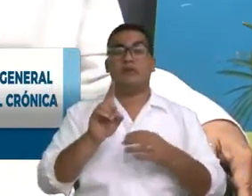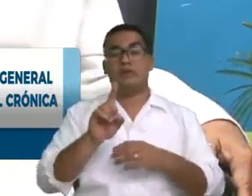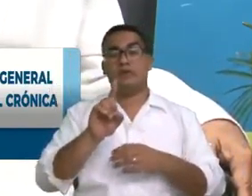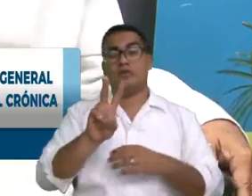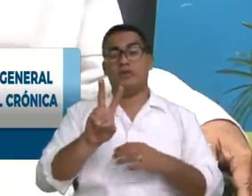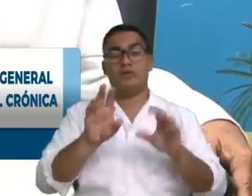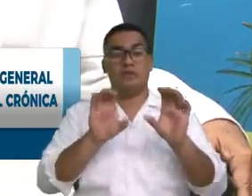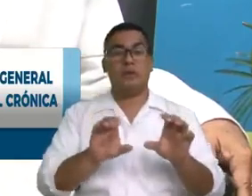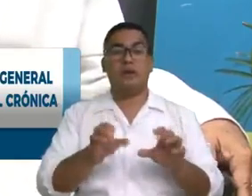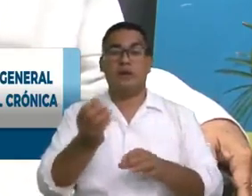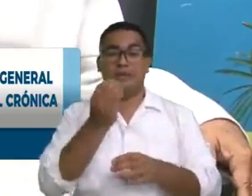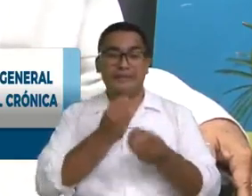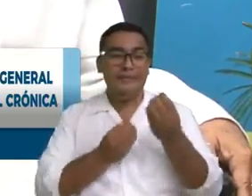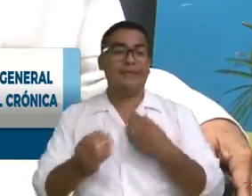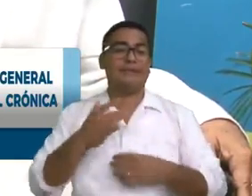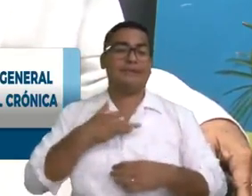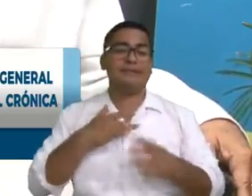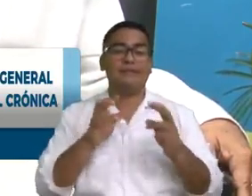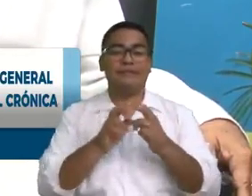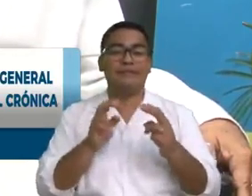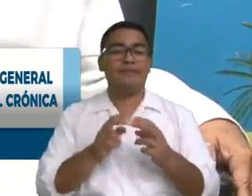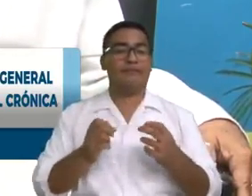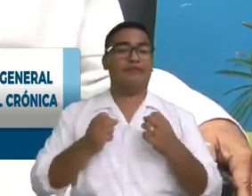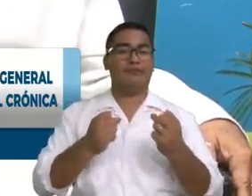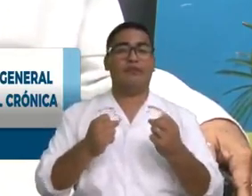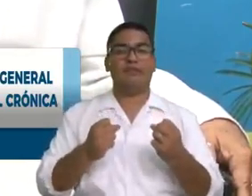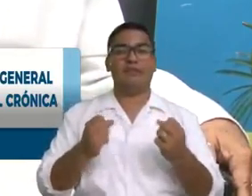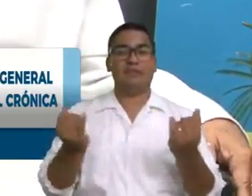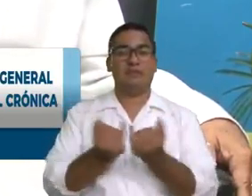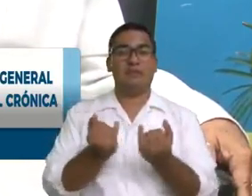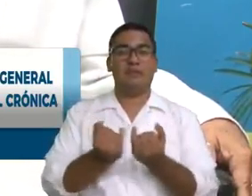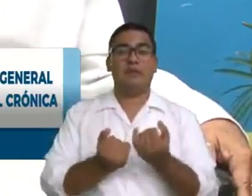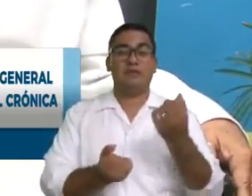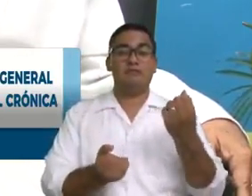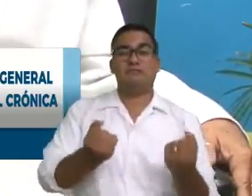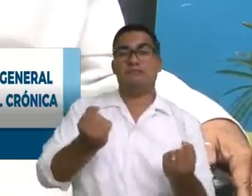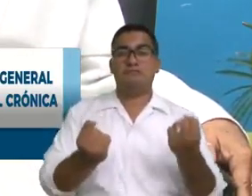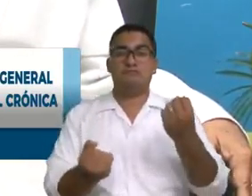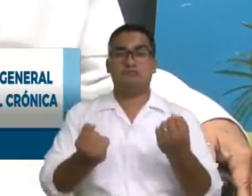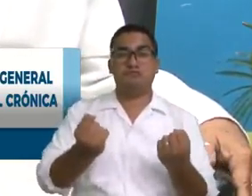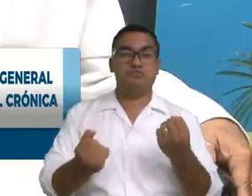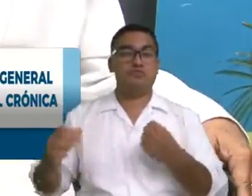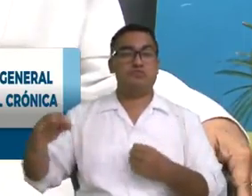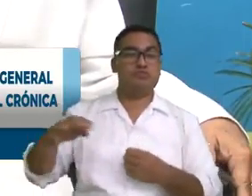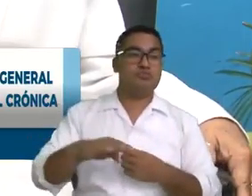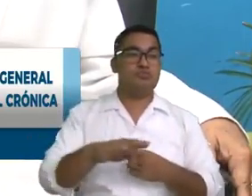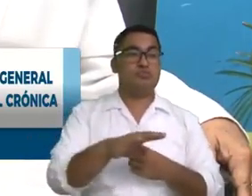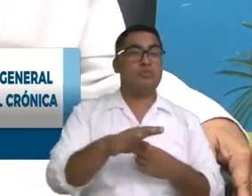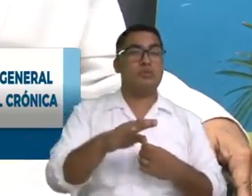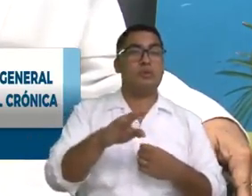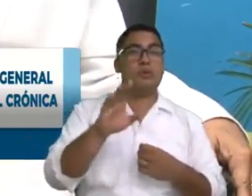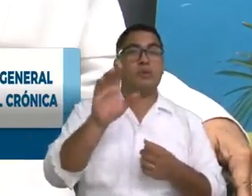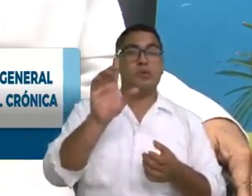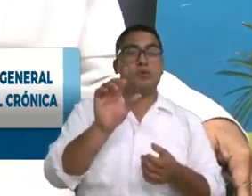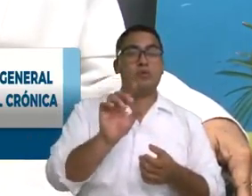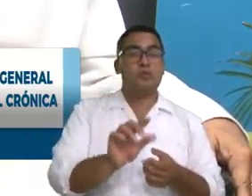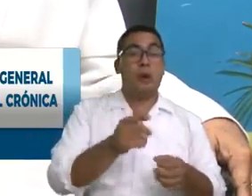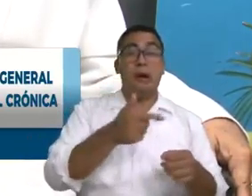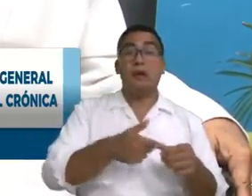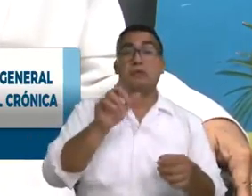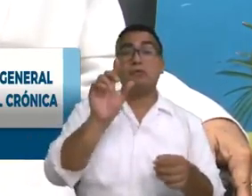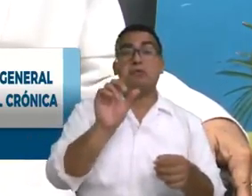de energía, necesita reponer como un vehículo. Cuando usted recorre cierta cantidad de